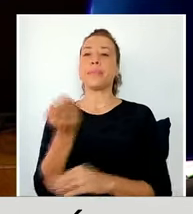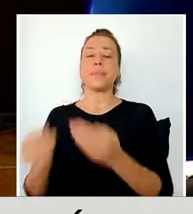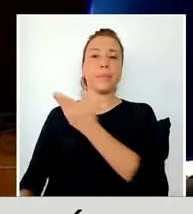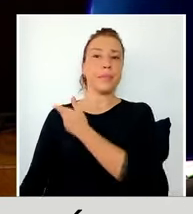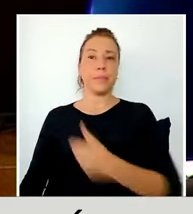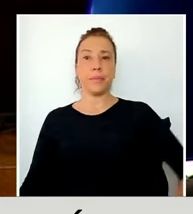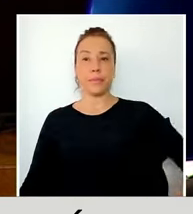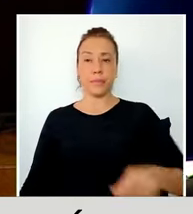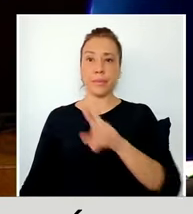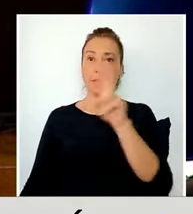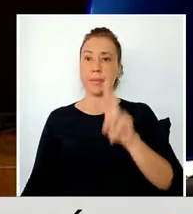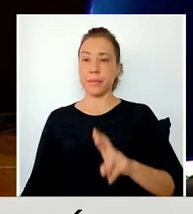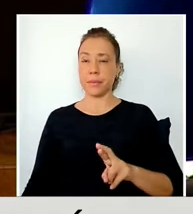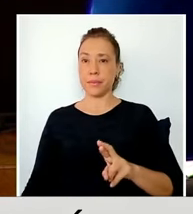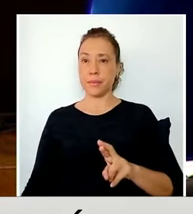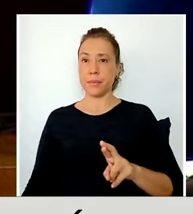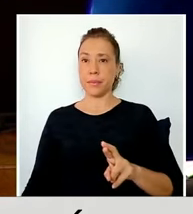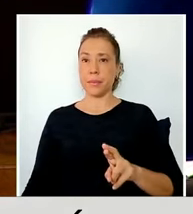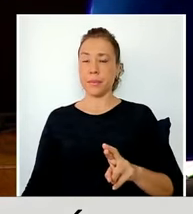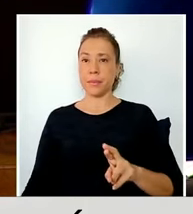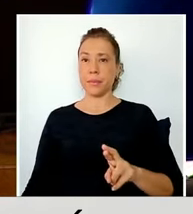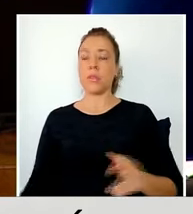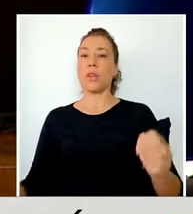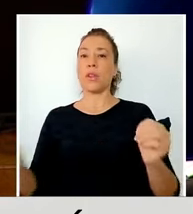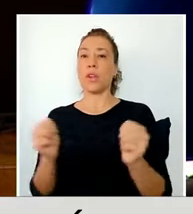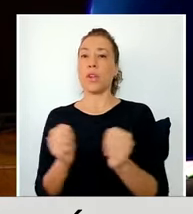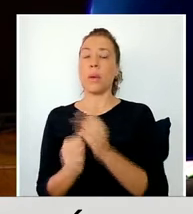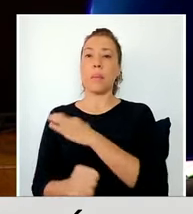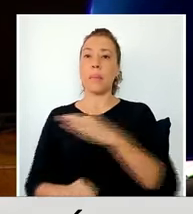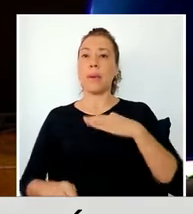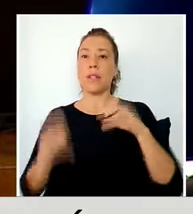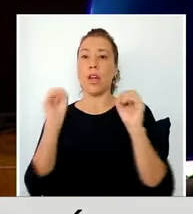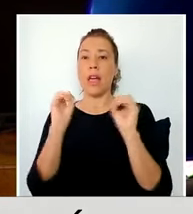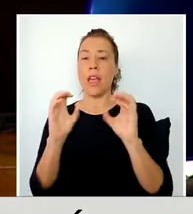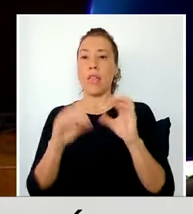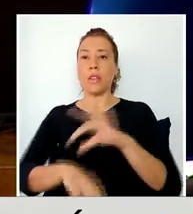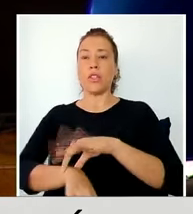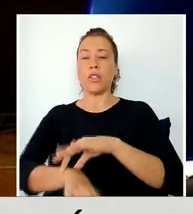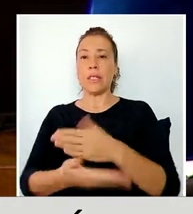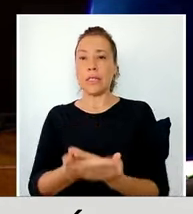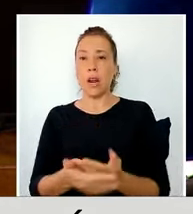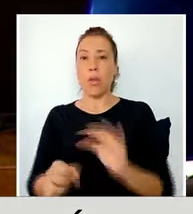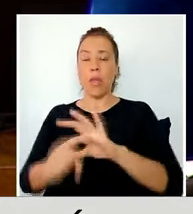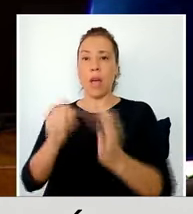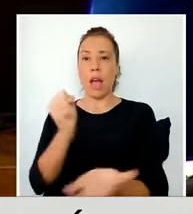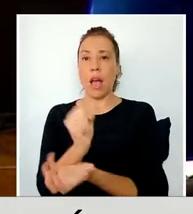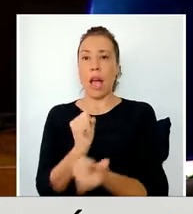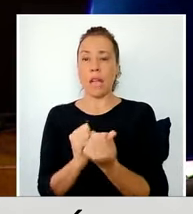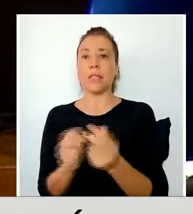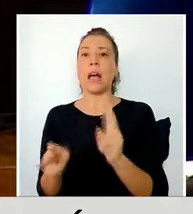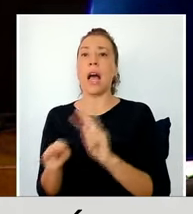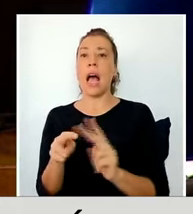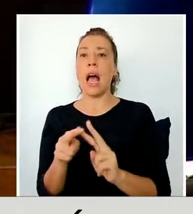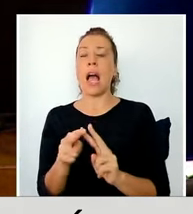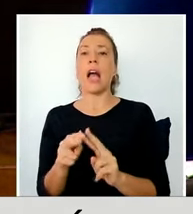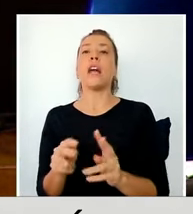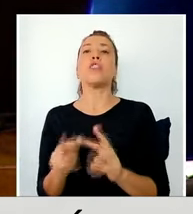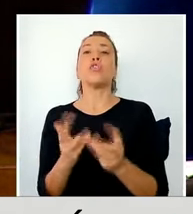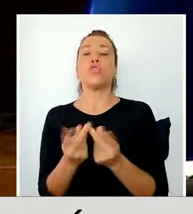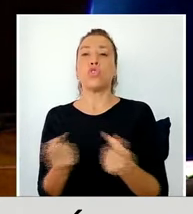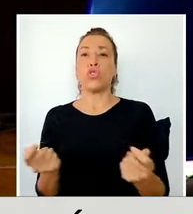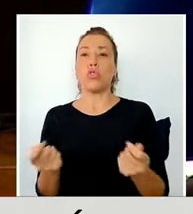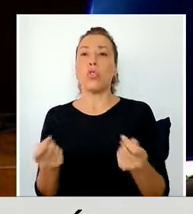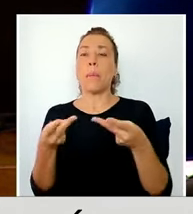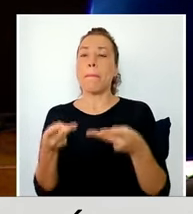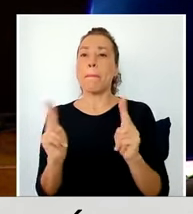de la república que en conjunto con los ministerios de Educación salud y Hacienda implementen una solución que permita aumentar